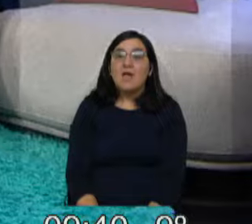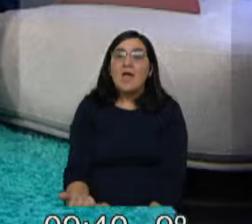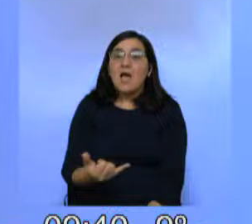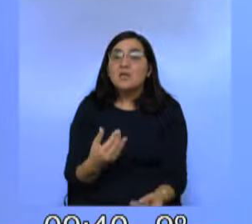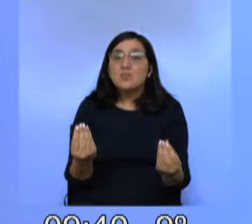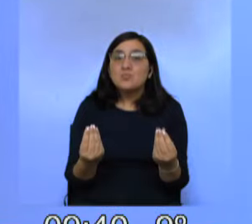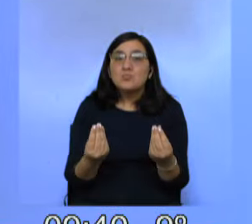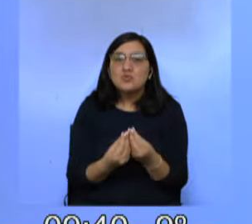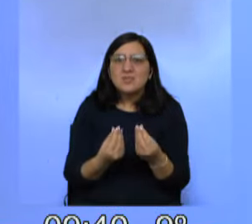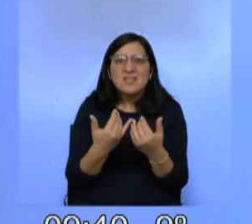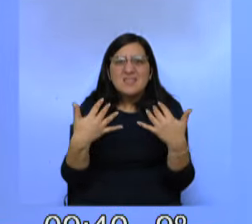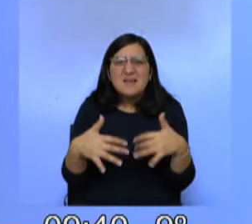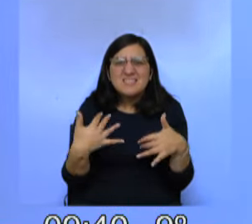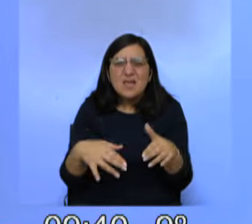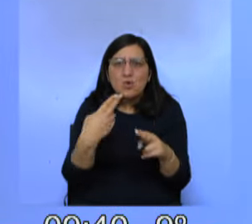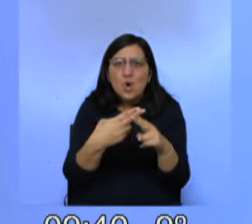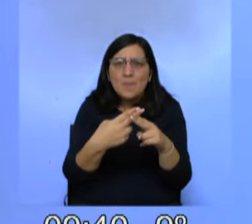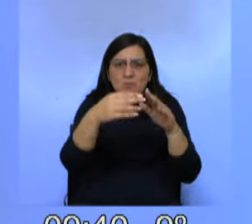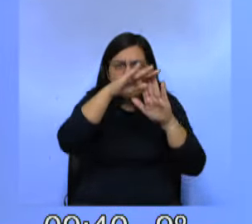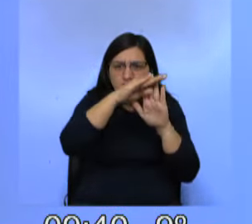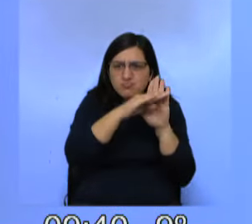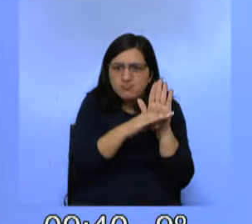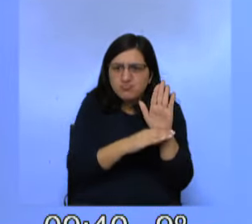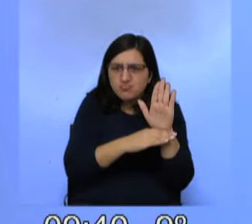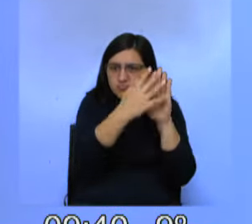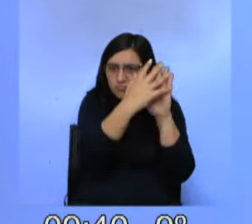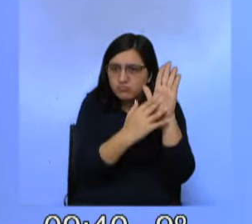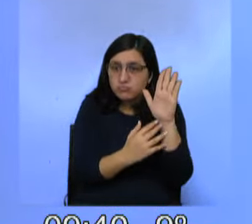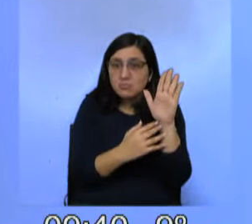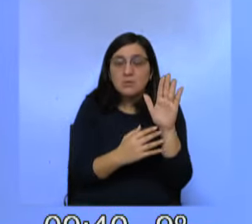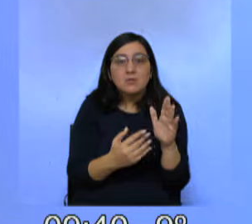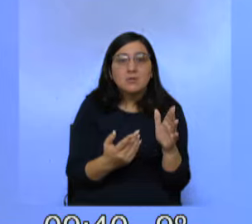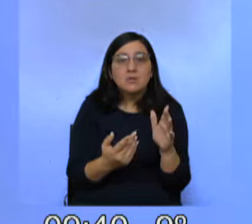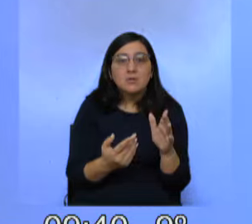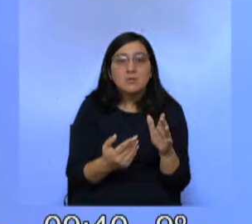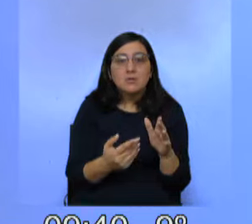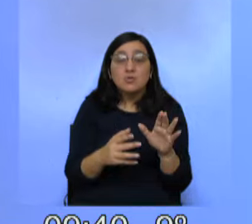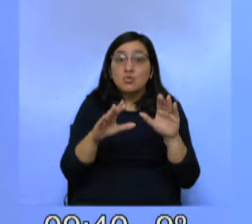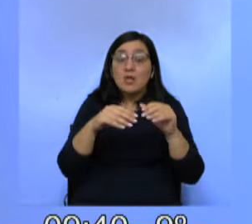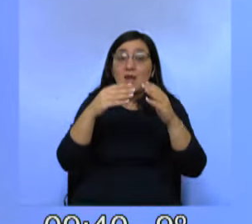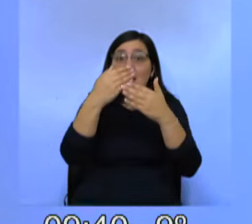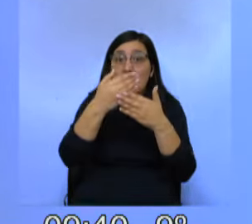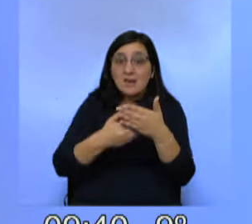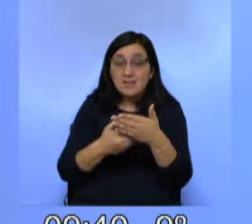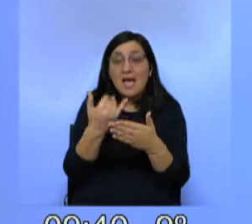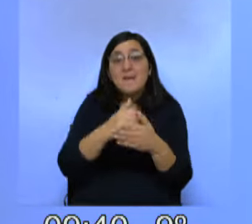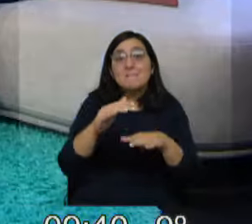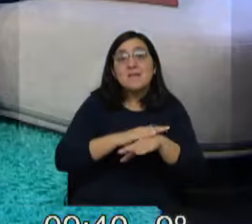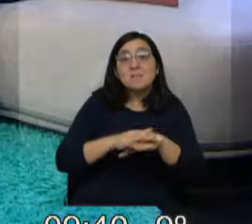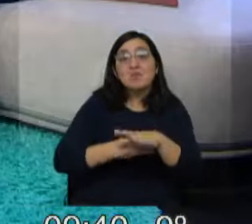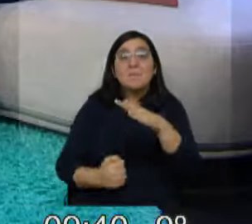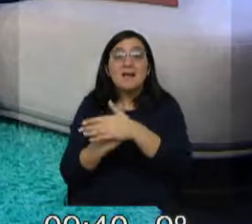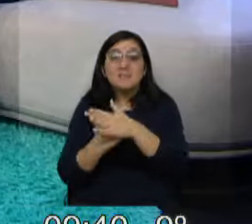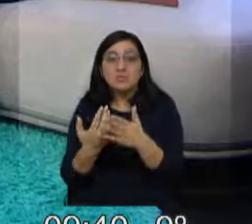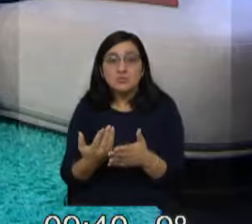que tienen mucha cantidad de gente. O sea, es como de no todas las listas tienen la misma cantidad de personas. No, hay mínimos y máximos.